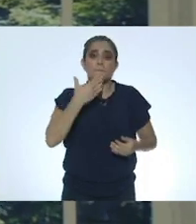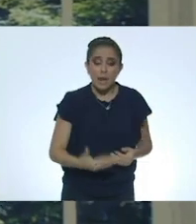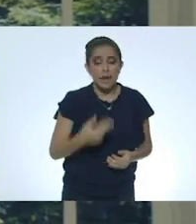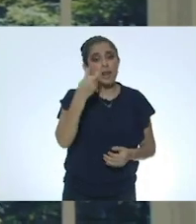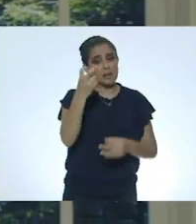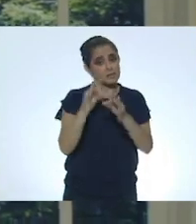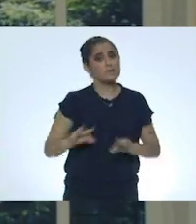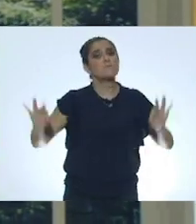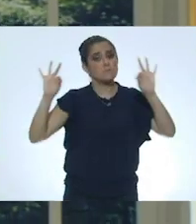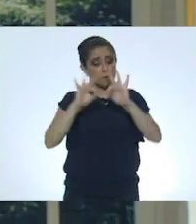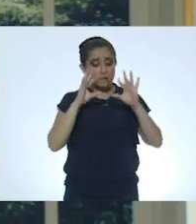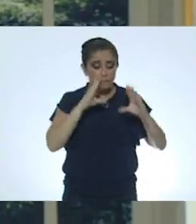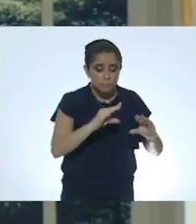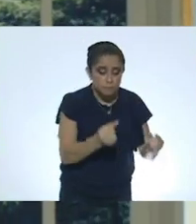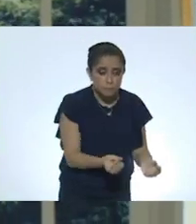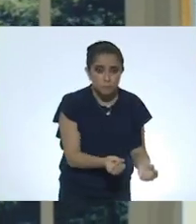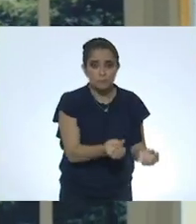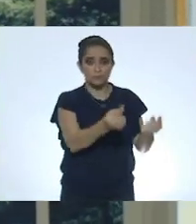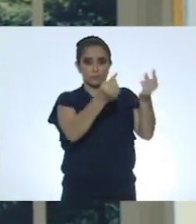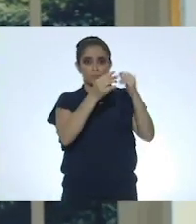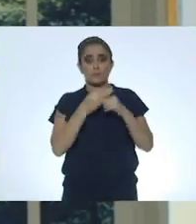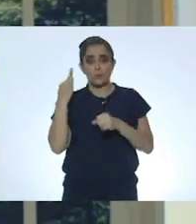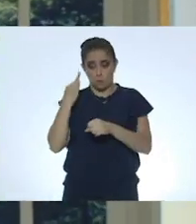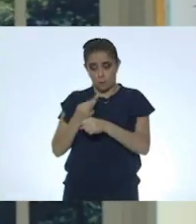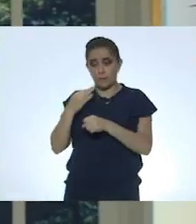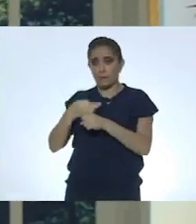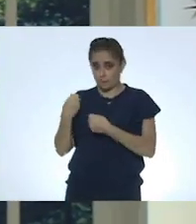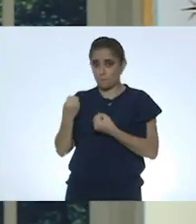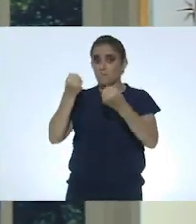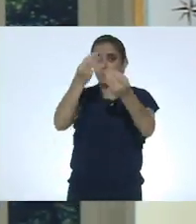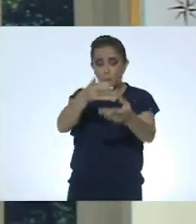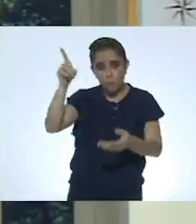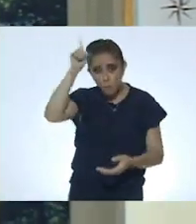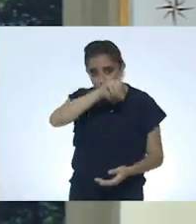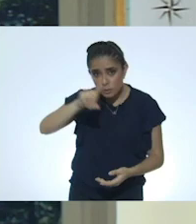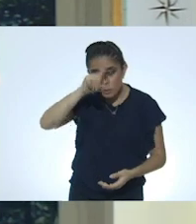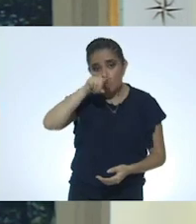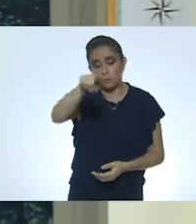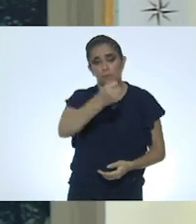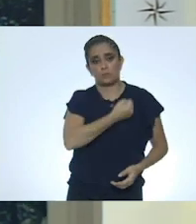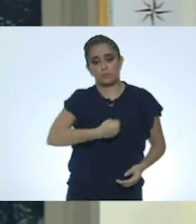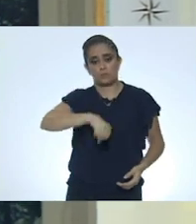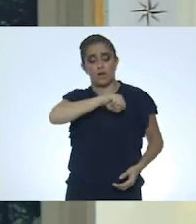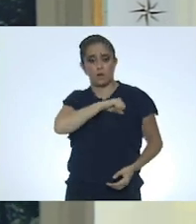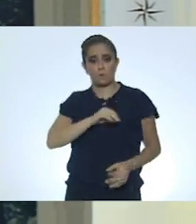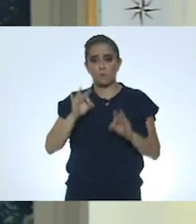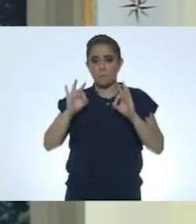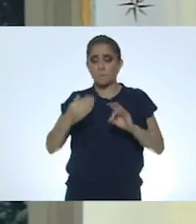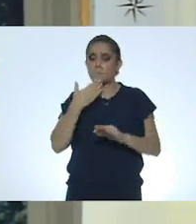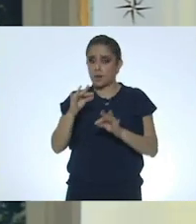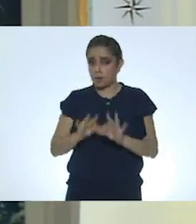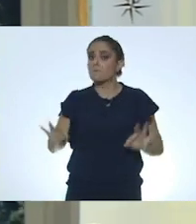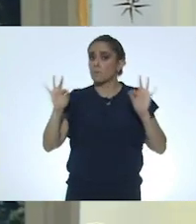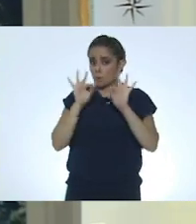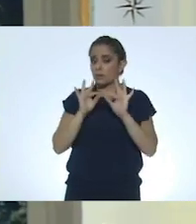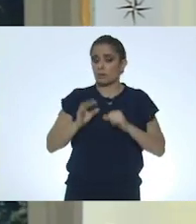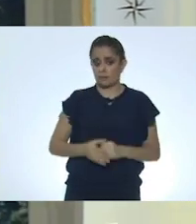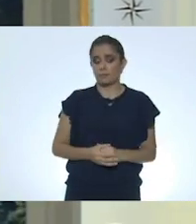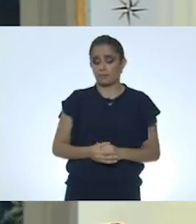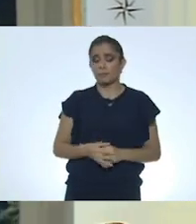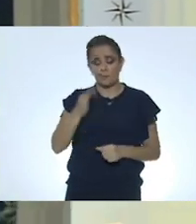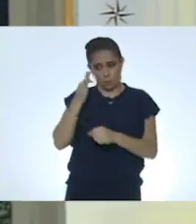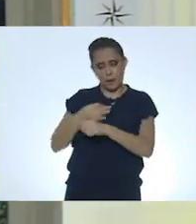¿Están listos para anotar algunos consejos sobre salud y bienestar? Pues muy bien, es hora de comenzar,